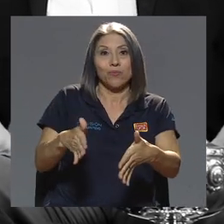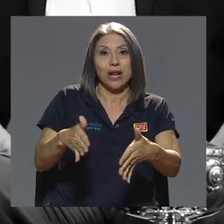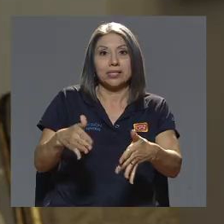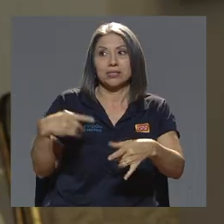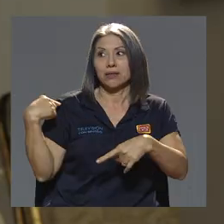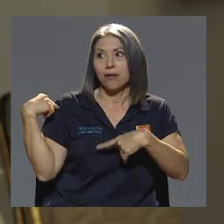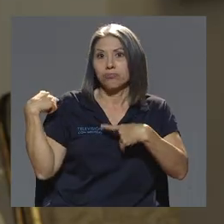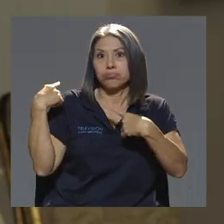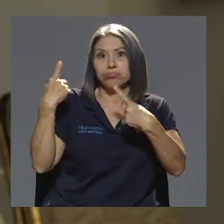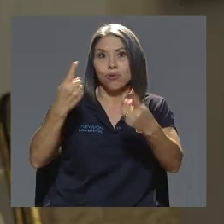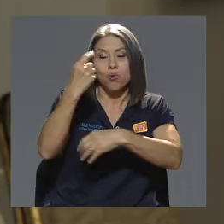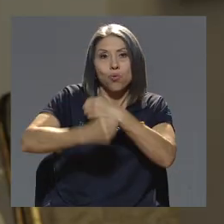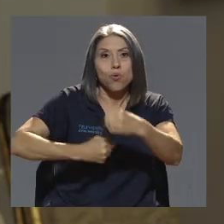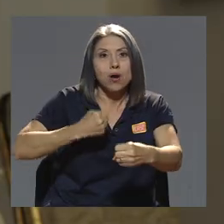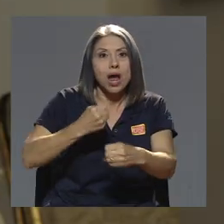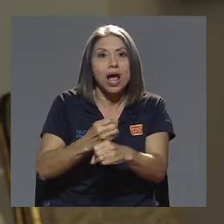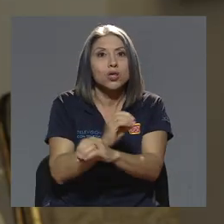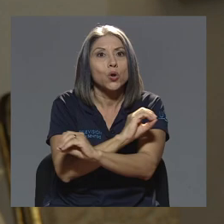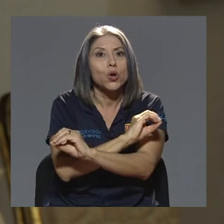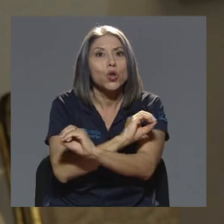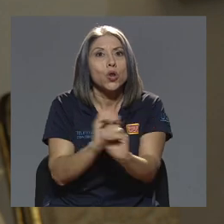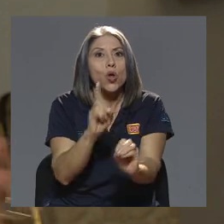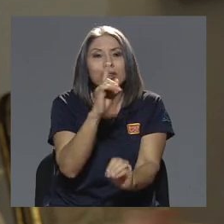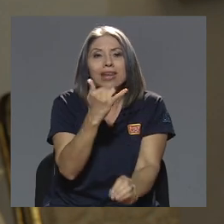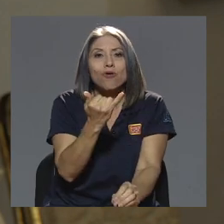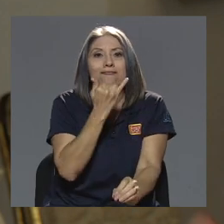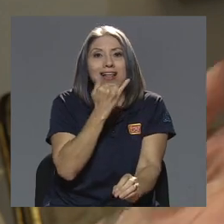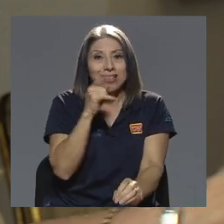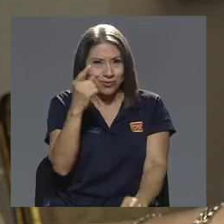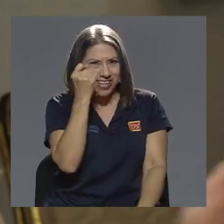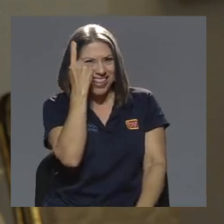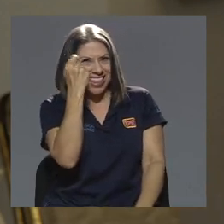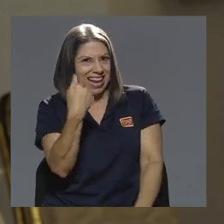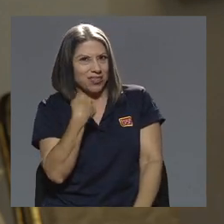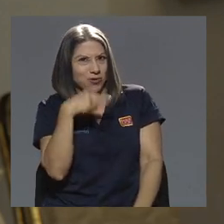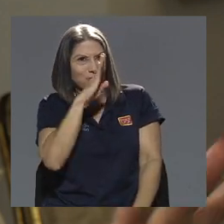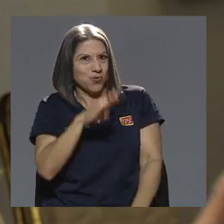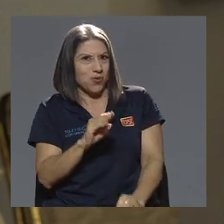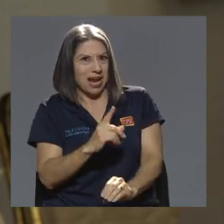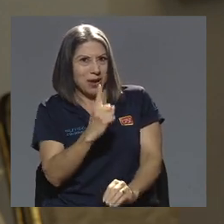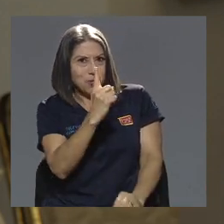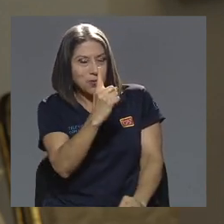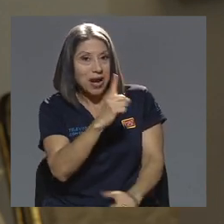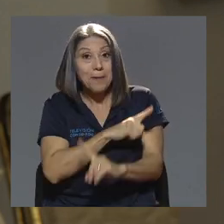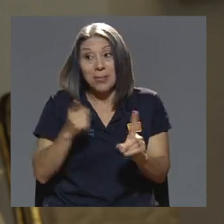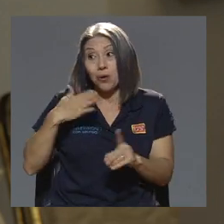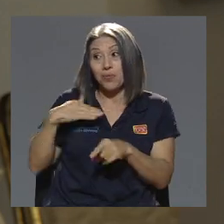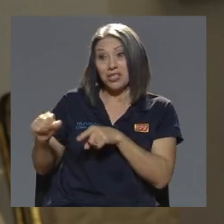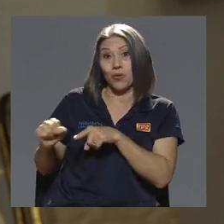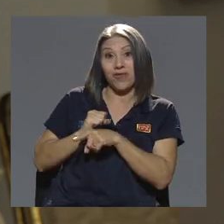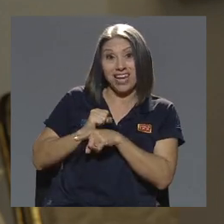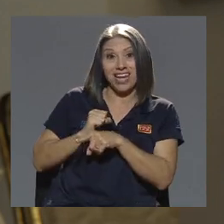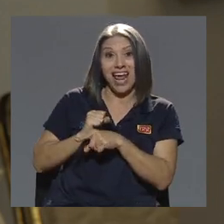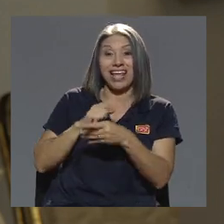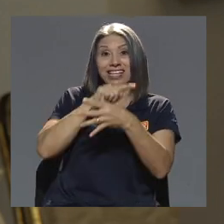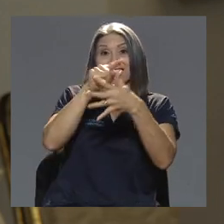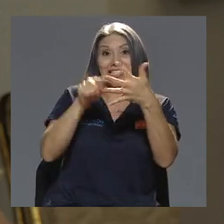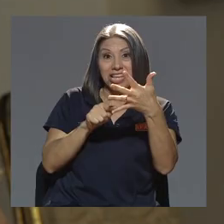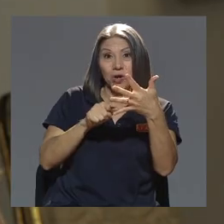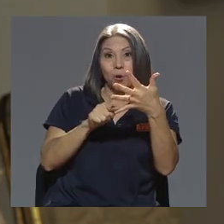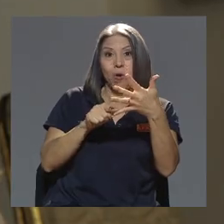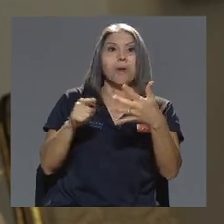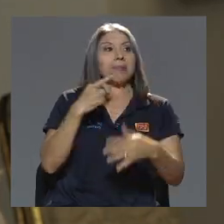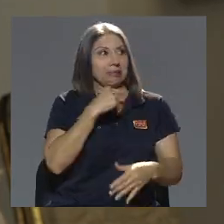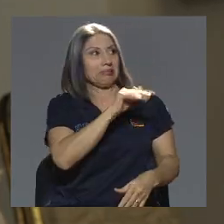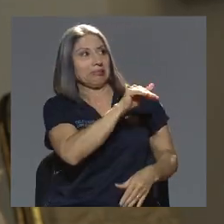año. Comprenderá que nunca me saqué una. Pero mi sobrina, la hija de Lourdes, se sacó 5 y entonces me dice, tía, te la presto. Y llego yo con